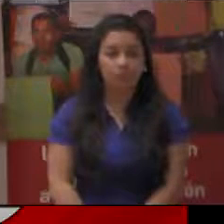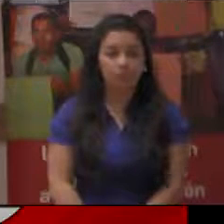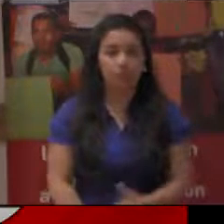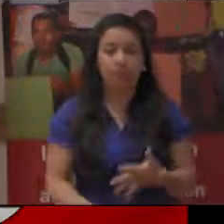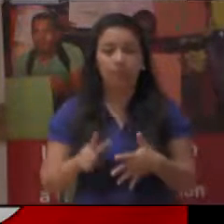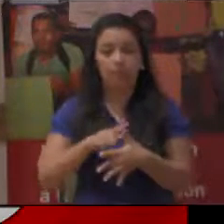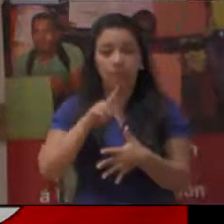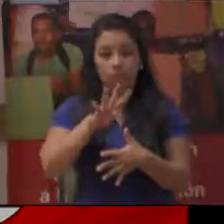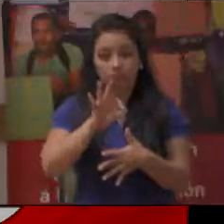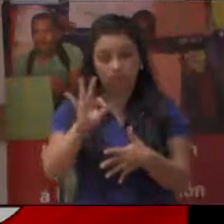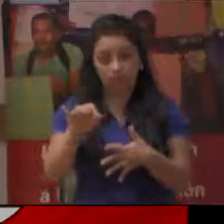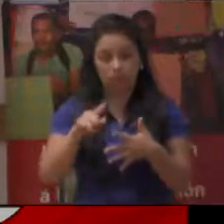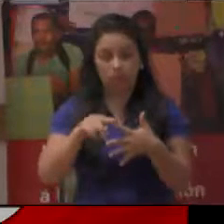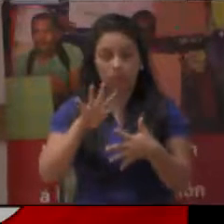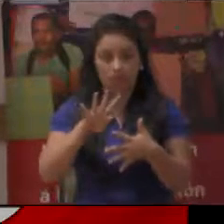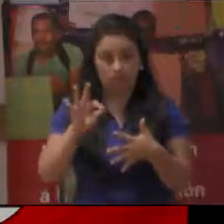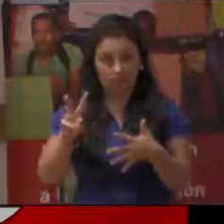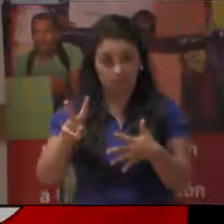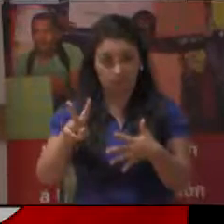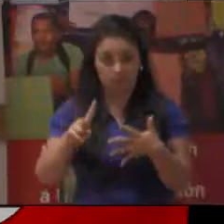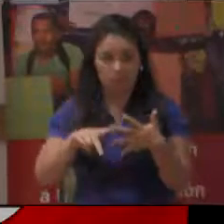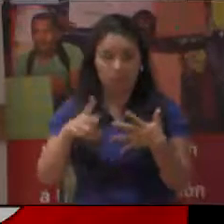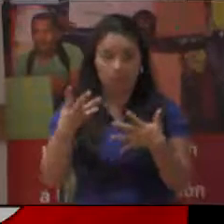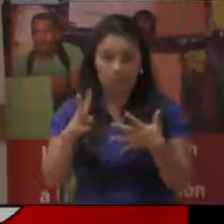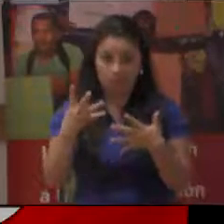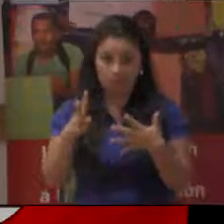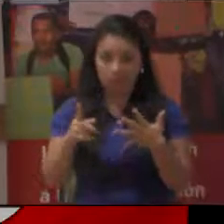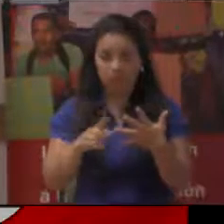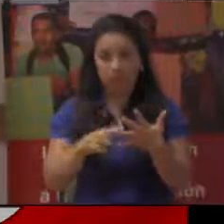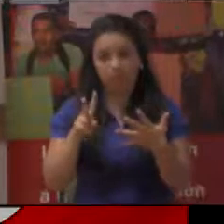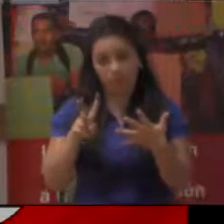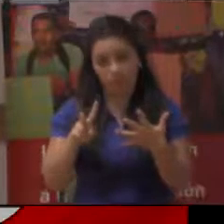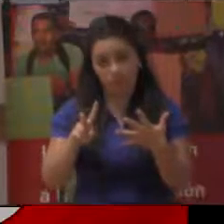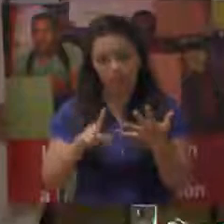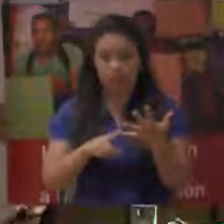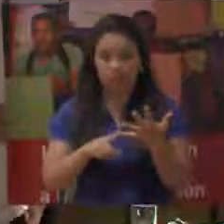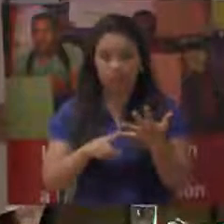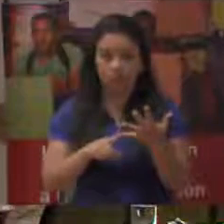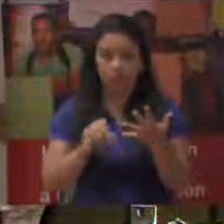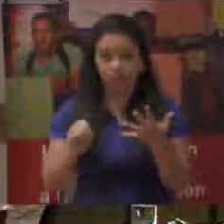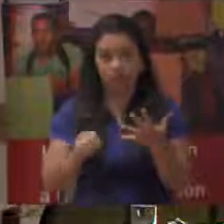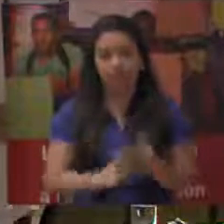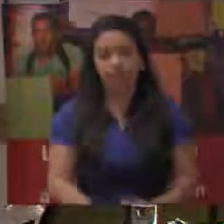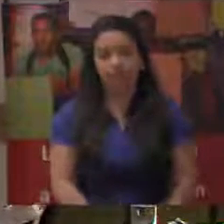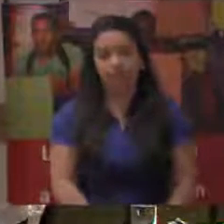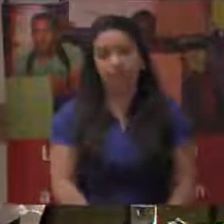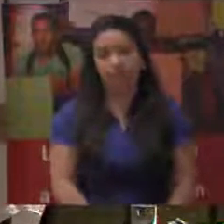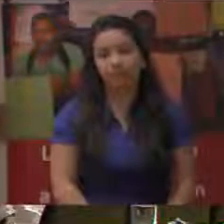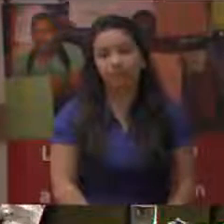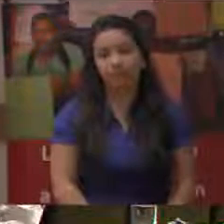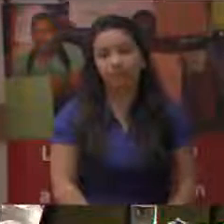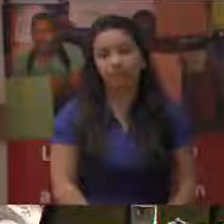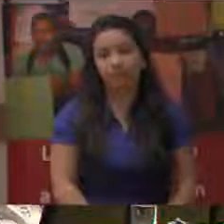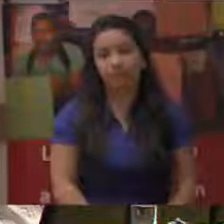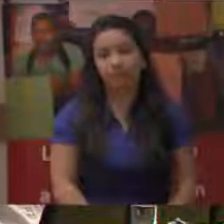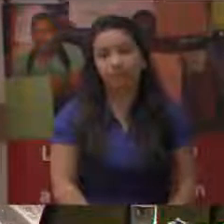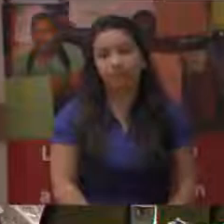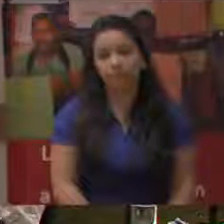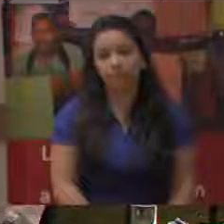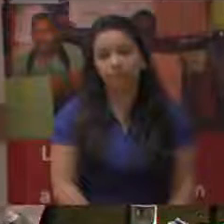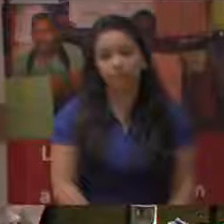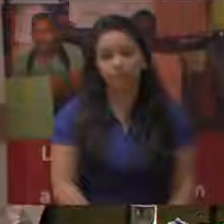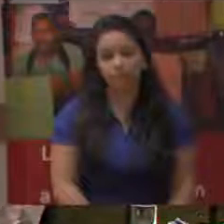Excelente 43, 42 bueno, 14% regular, 2% deficiente, 0% malo.